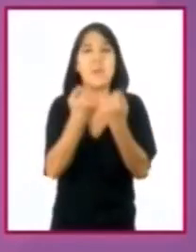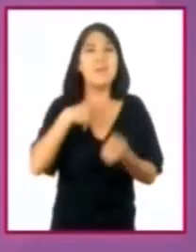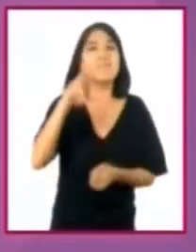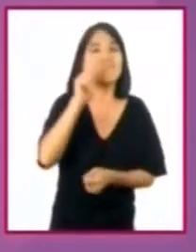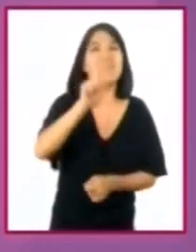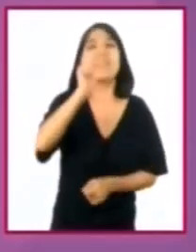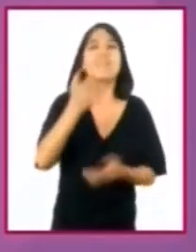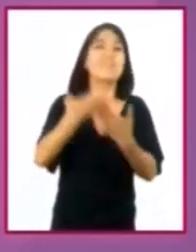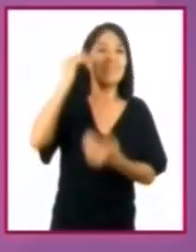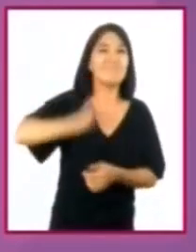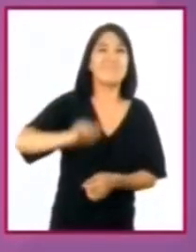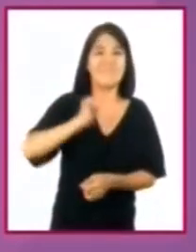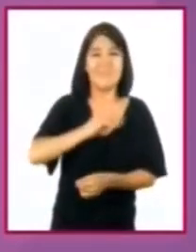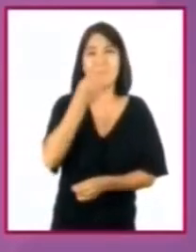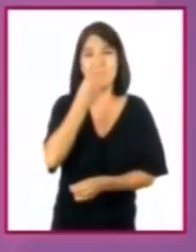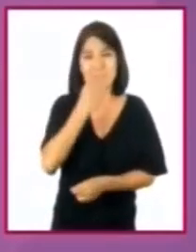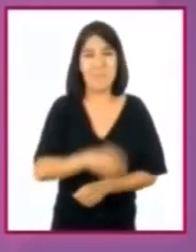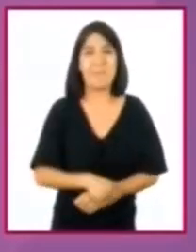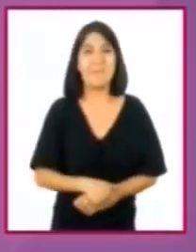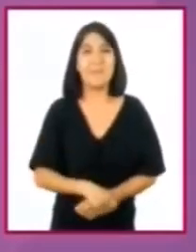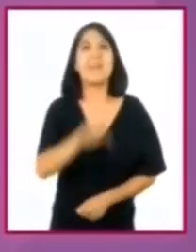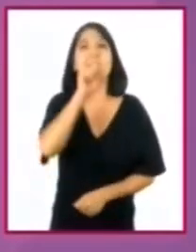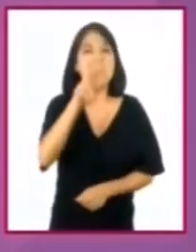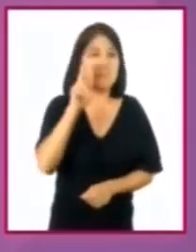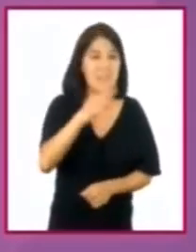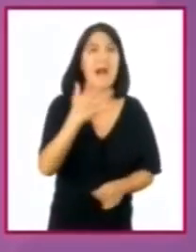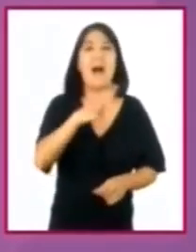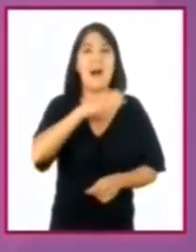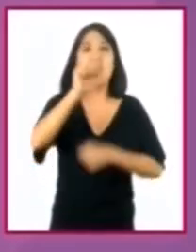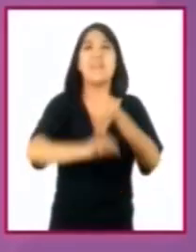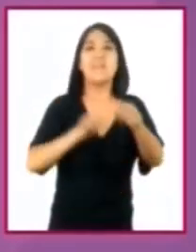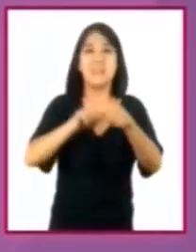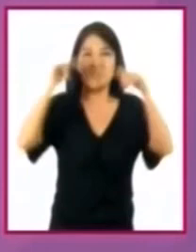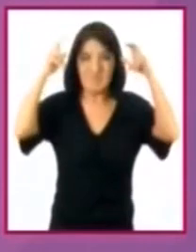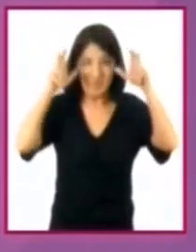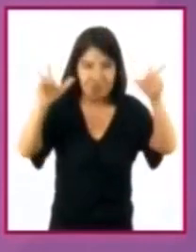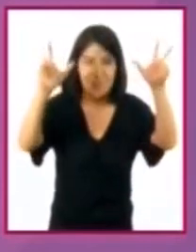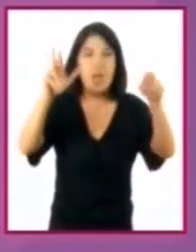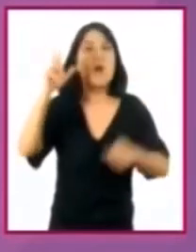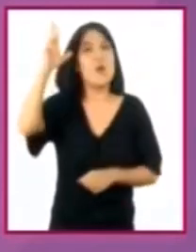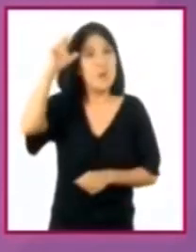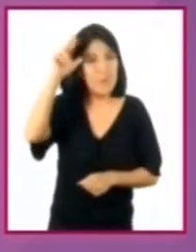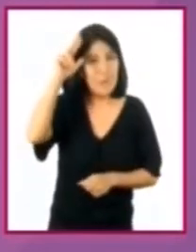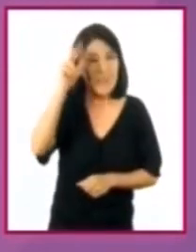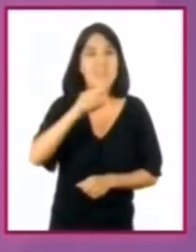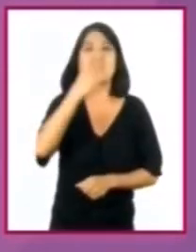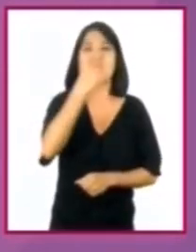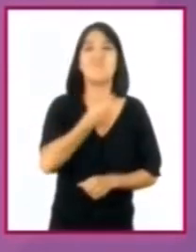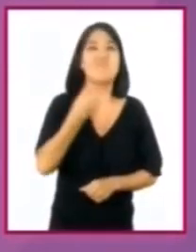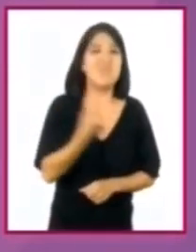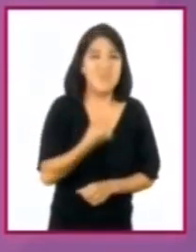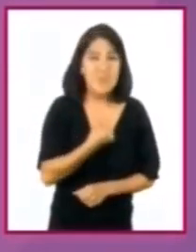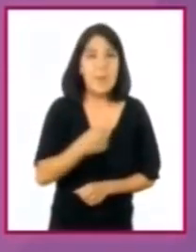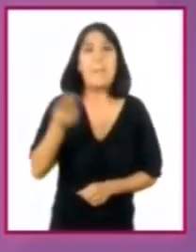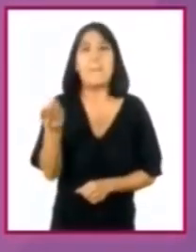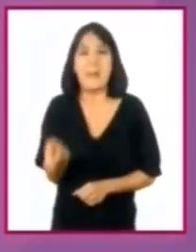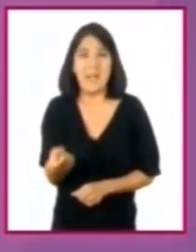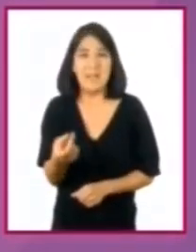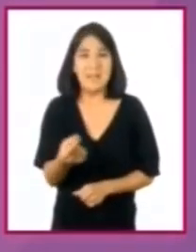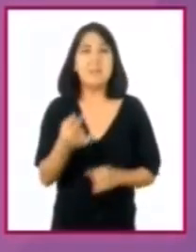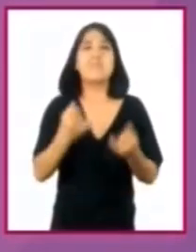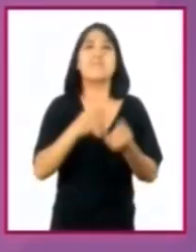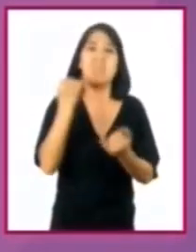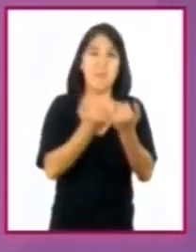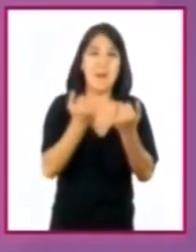comían. También se han encontrado restos de venados, conejos, guajolotes, perros, armadillos